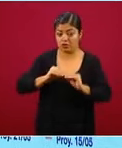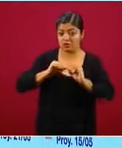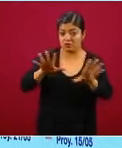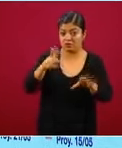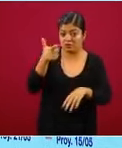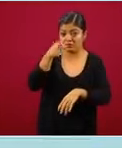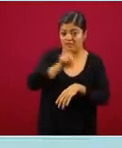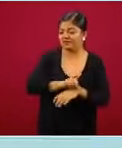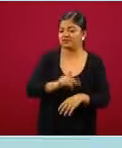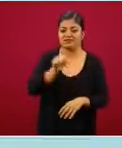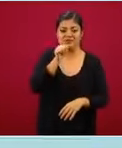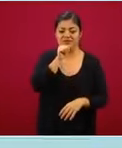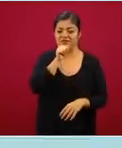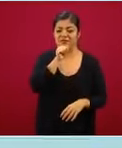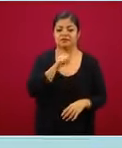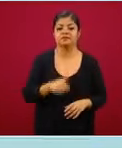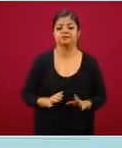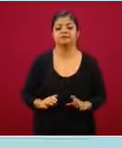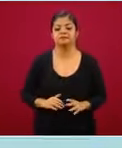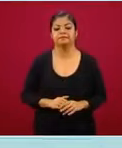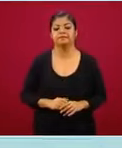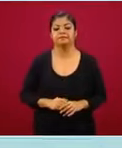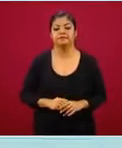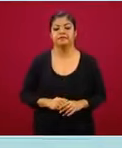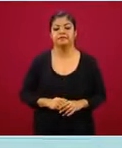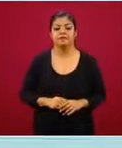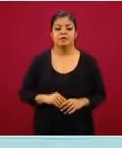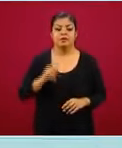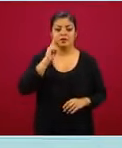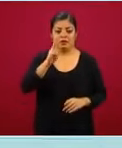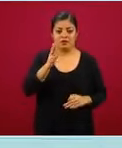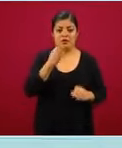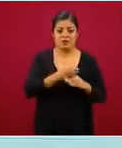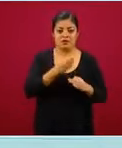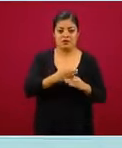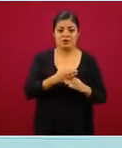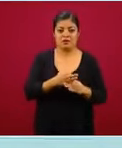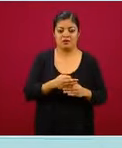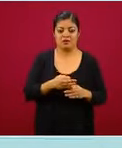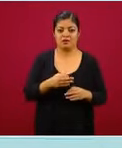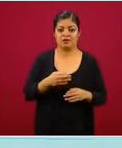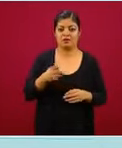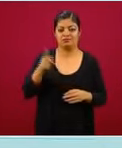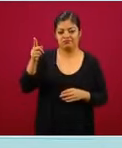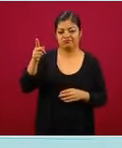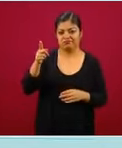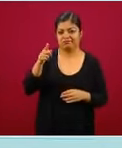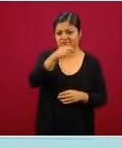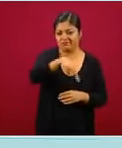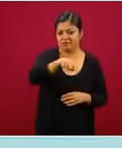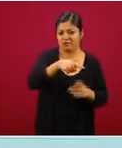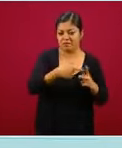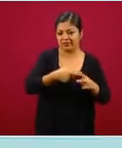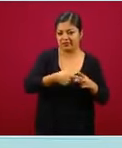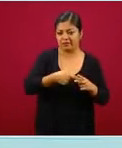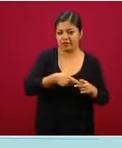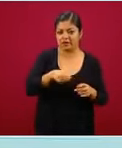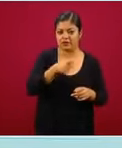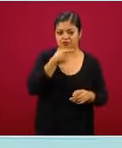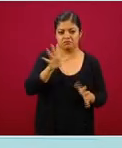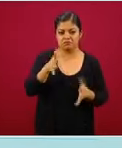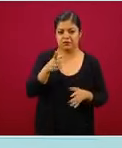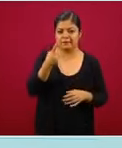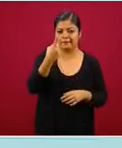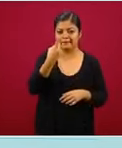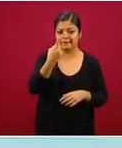7 días más recientes. Lo que vemos es que la predicción que se hizo en su momento era que en la primera semana